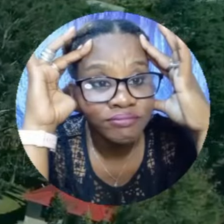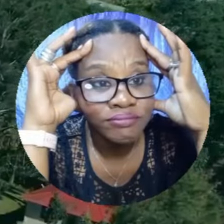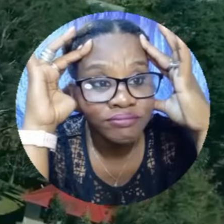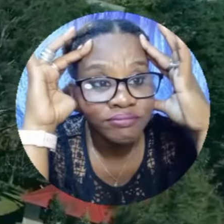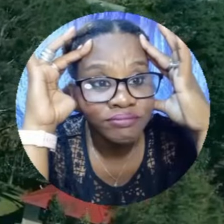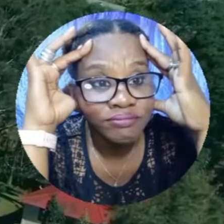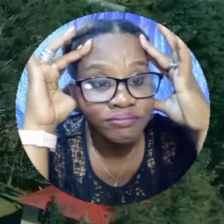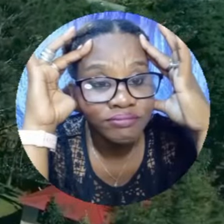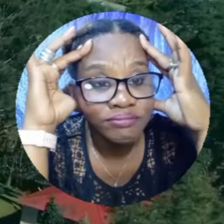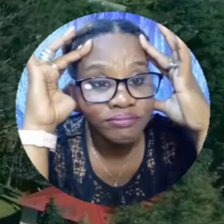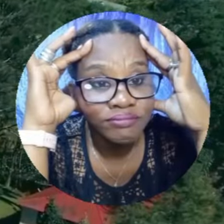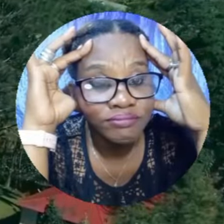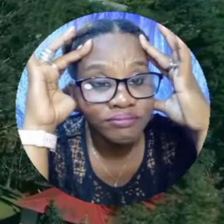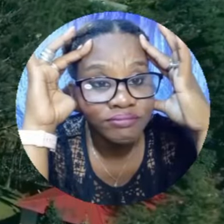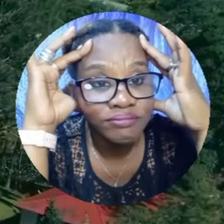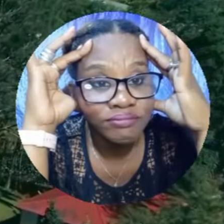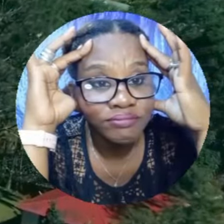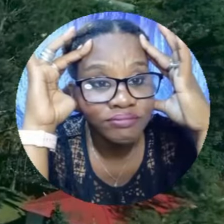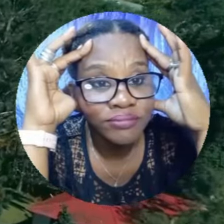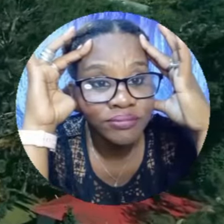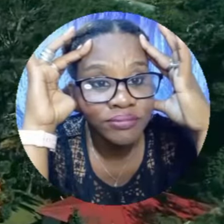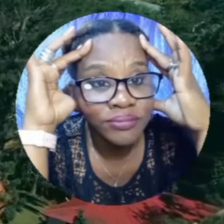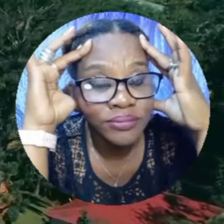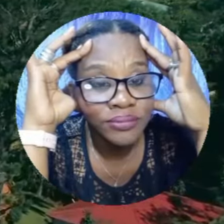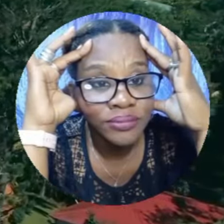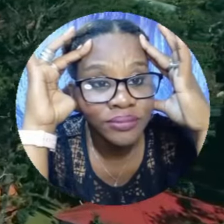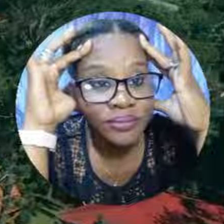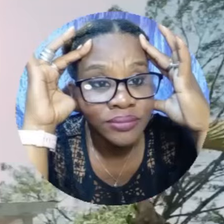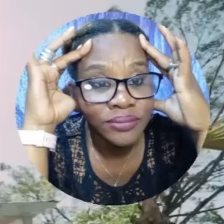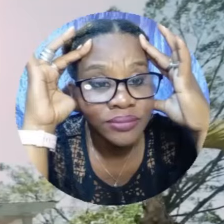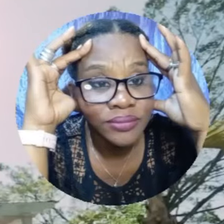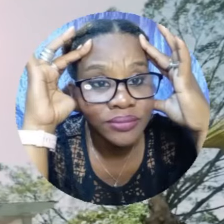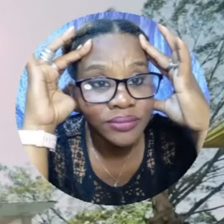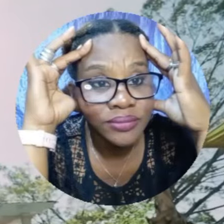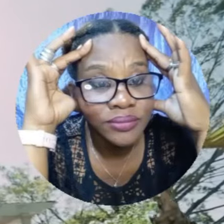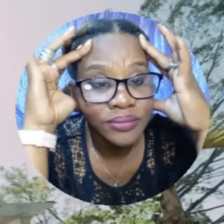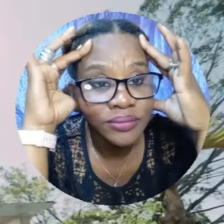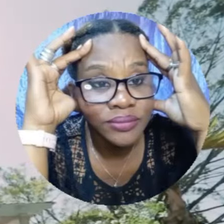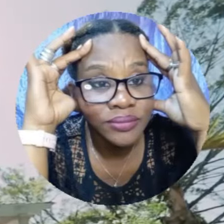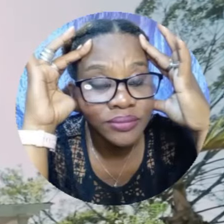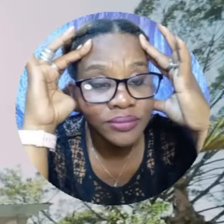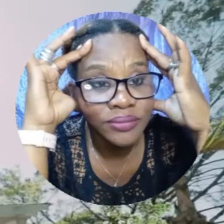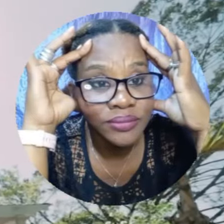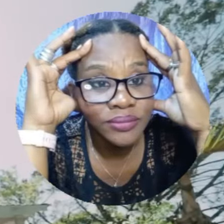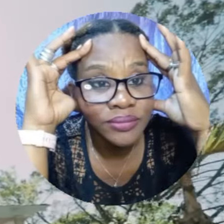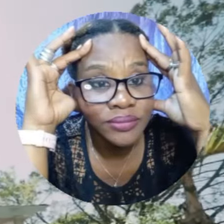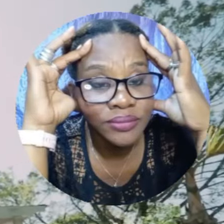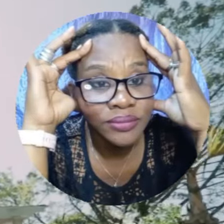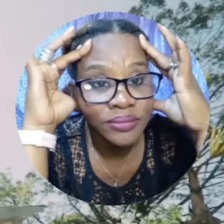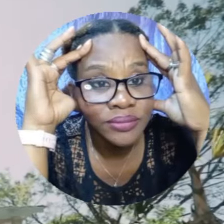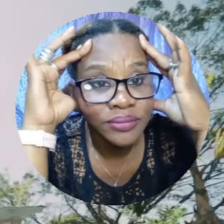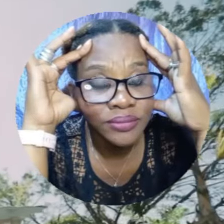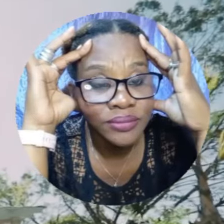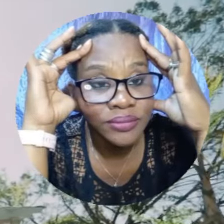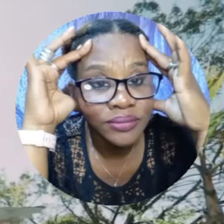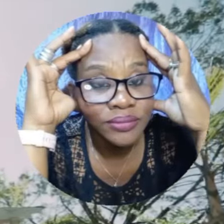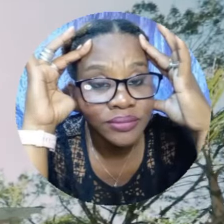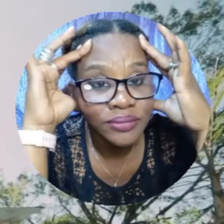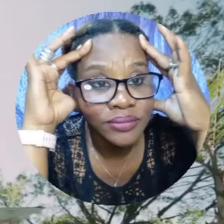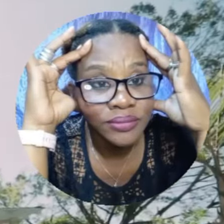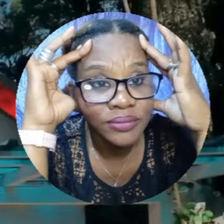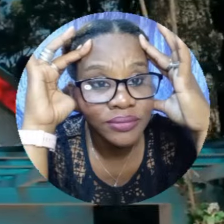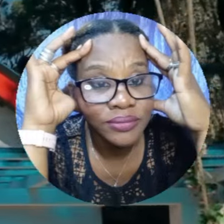casa. Pues entonces, cuando nosotros lo adquirimos, nosotros íbamos diciendo, bueno, este detalle no me gusta, vamos